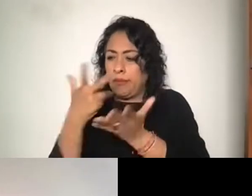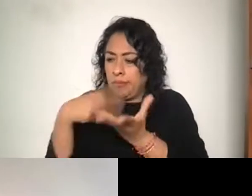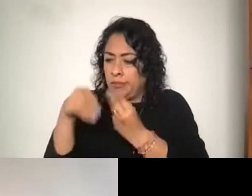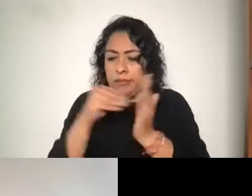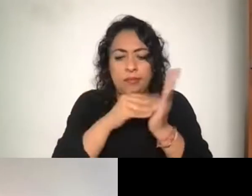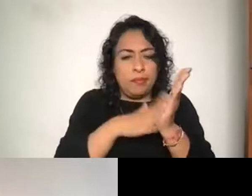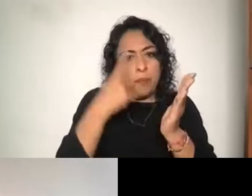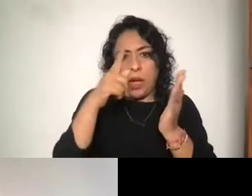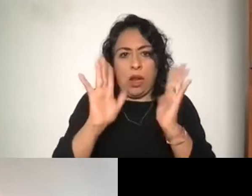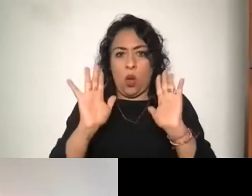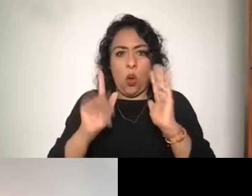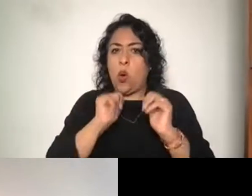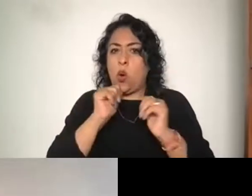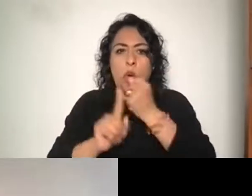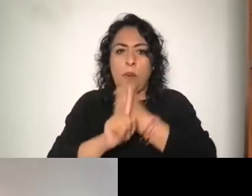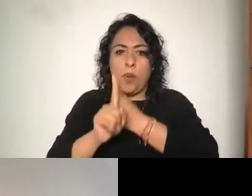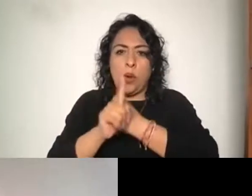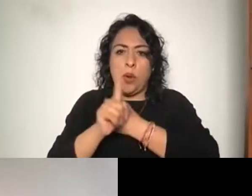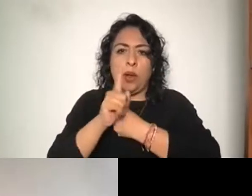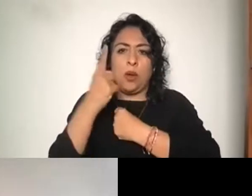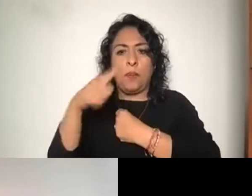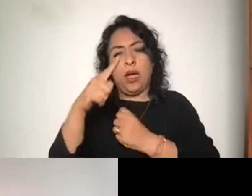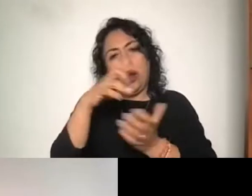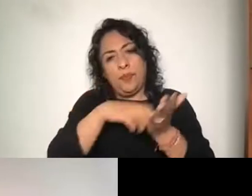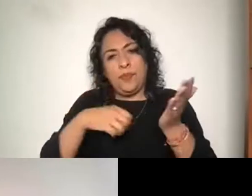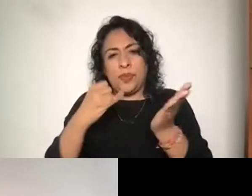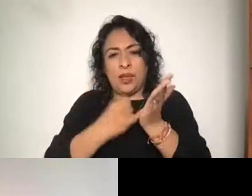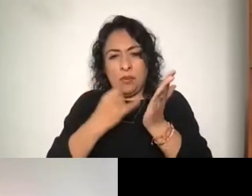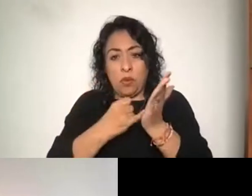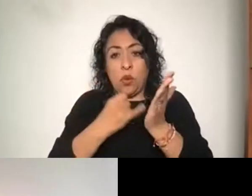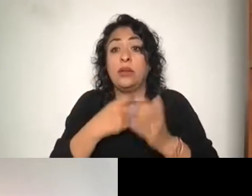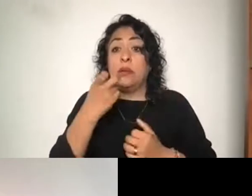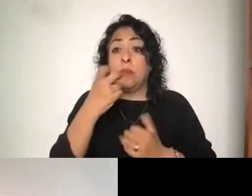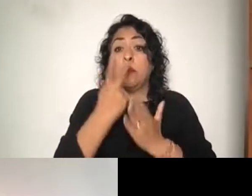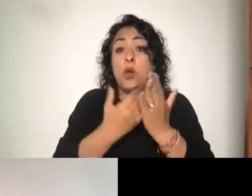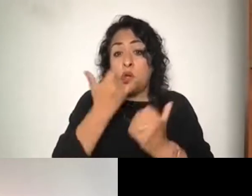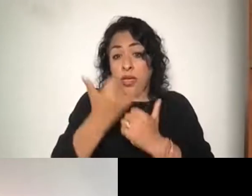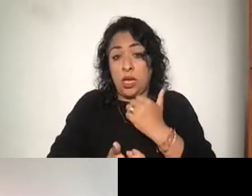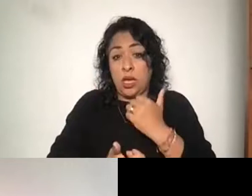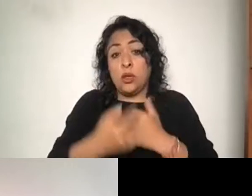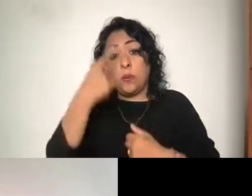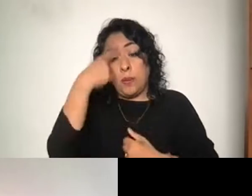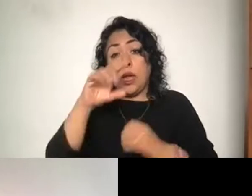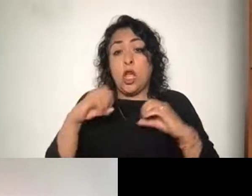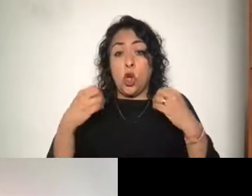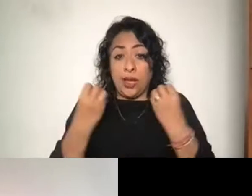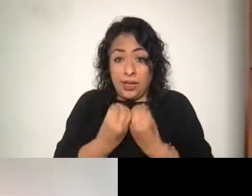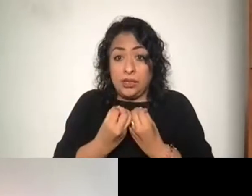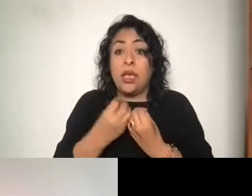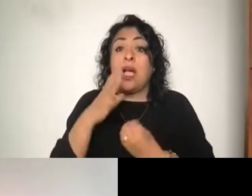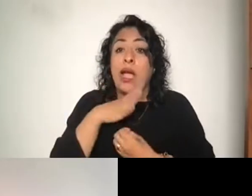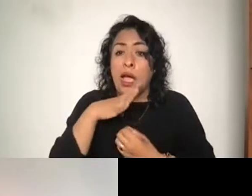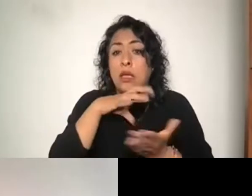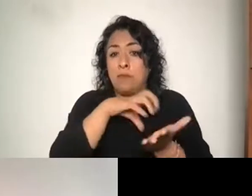problemas para la parte de la deducibilidad. Este es un proyecto en principio para organizaciones que cuentan con la